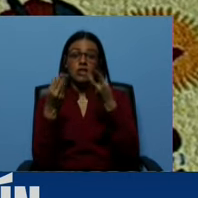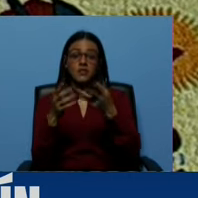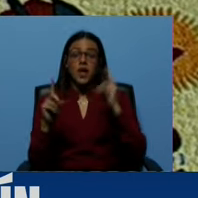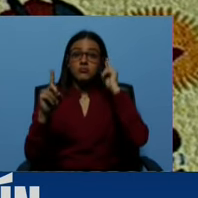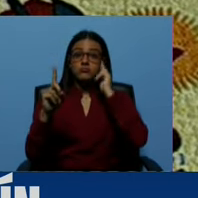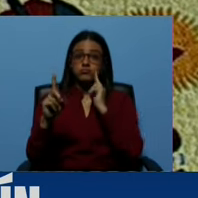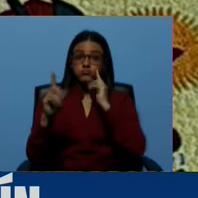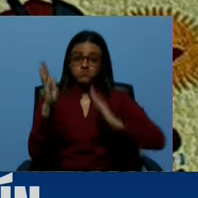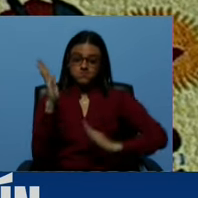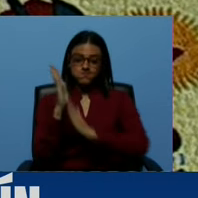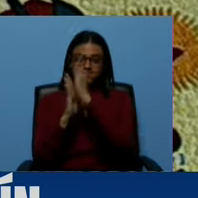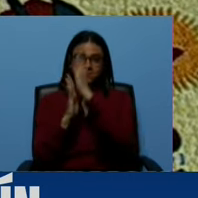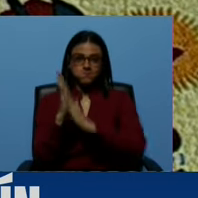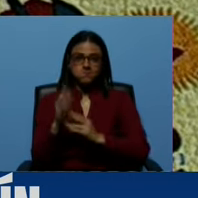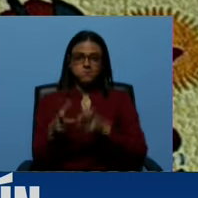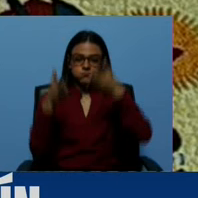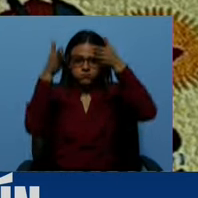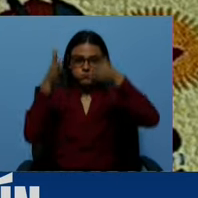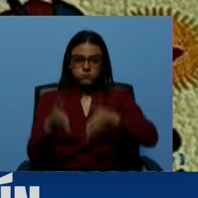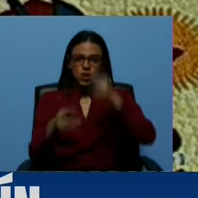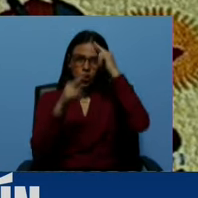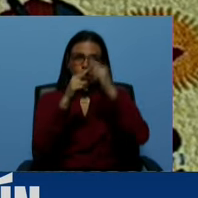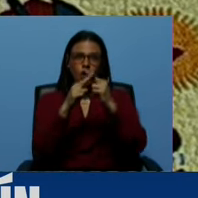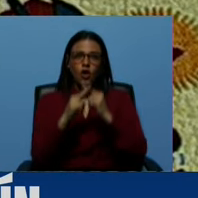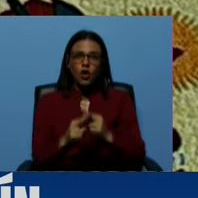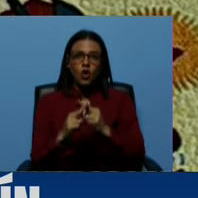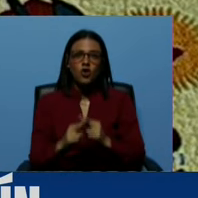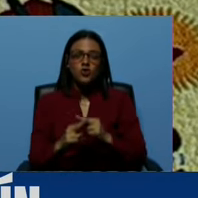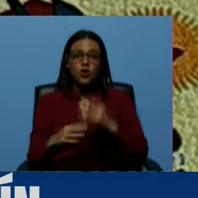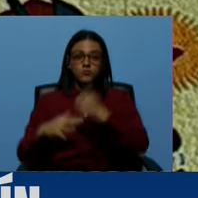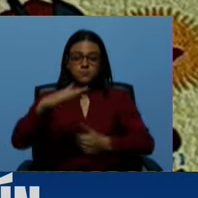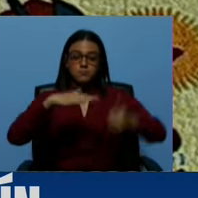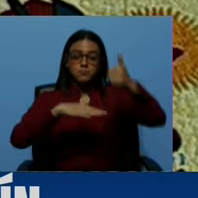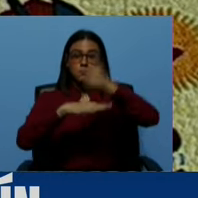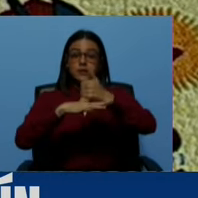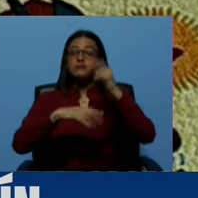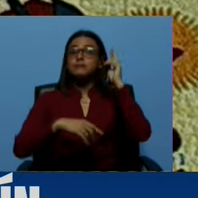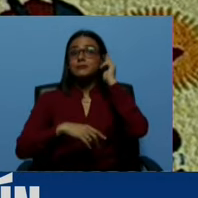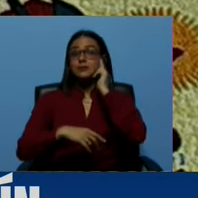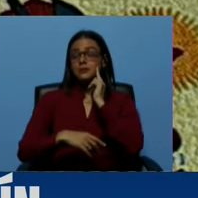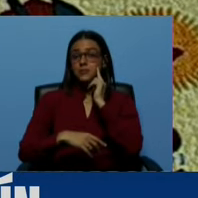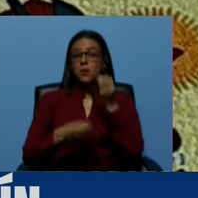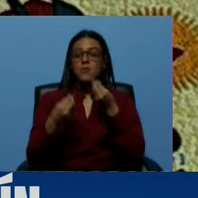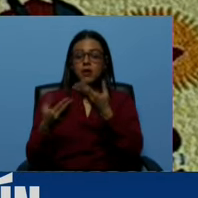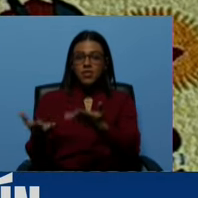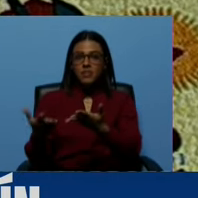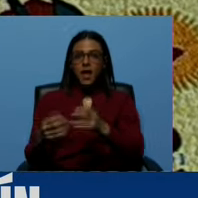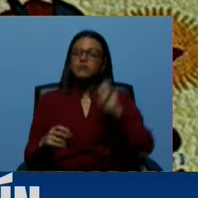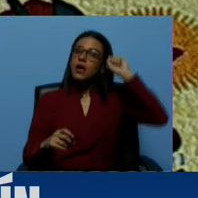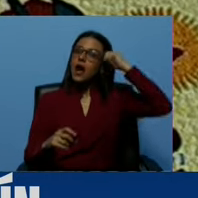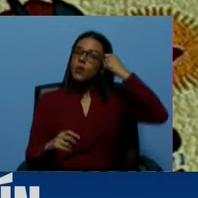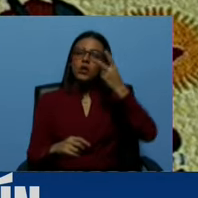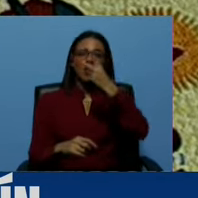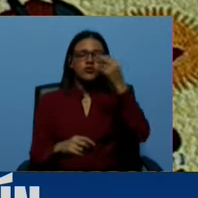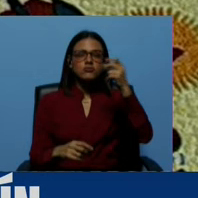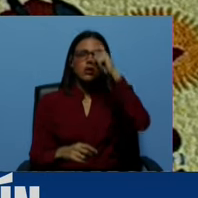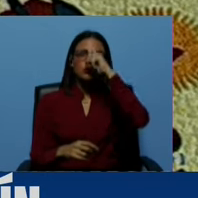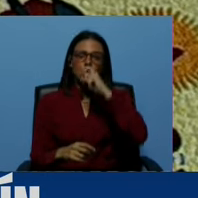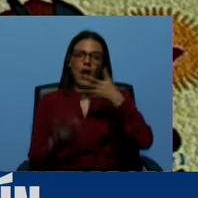Simón Bolívar, esa ofrenda en honor al padre de la patria Simón Bolívar, al conmemorarse estos 200 años de